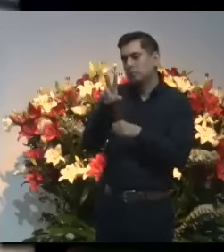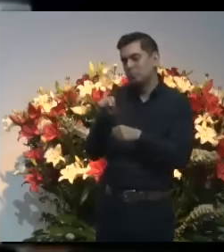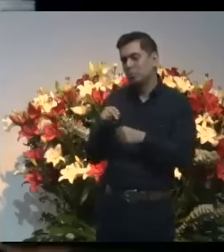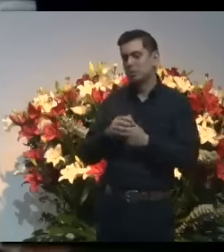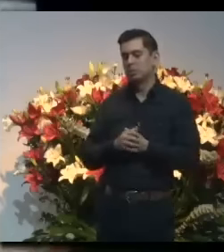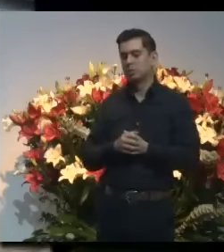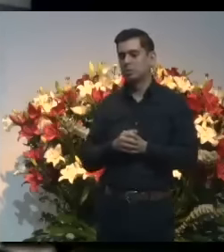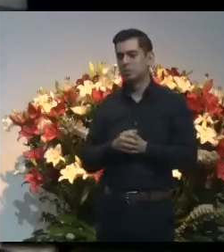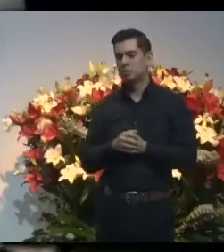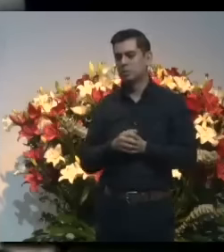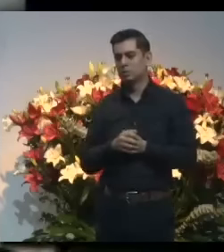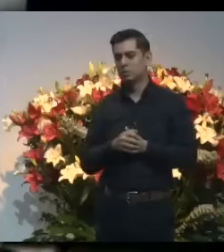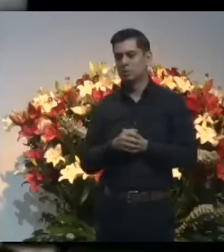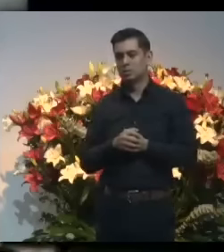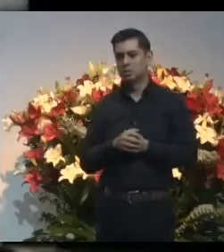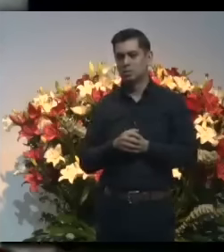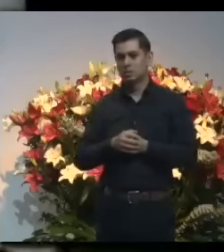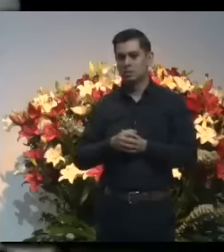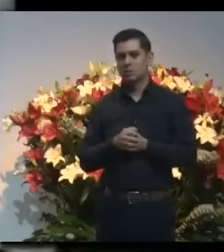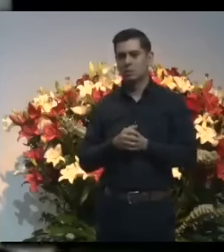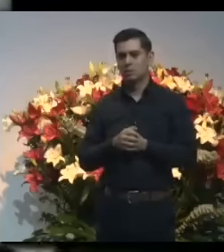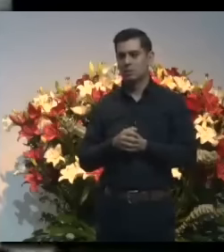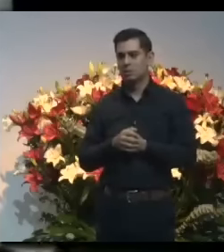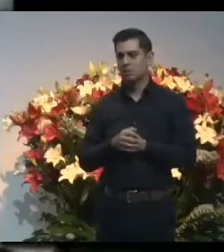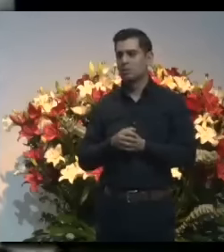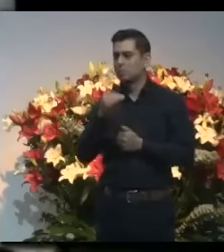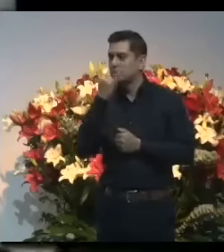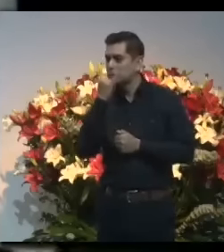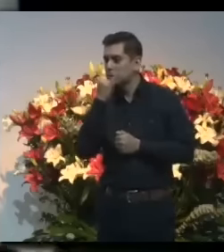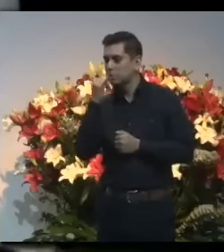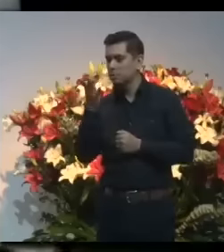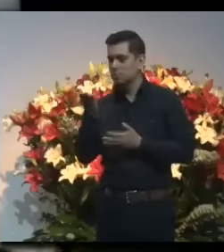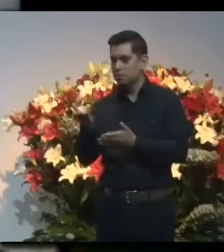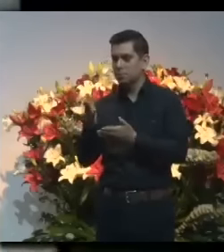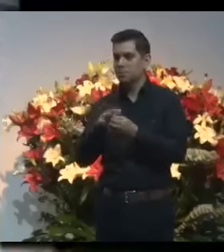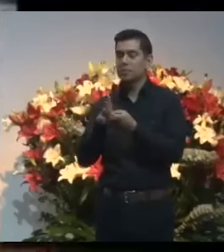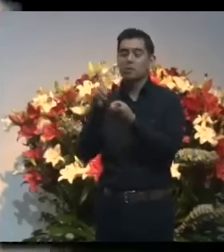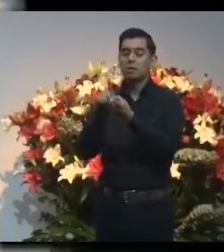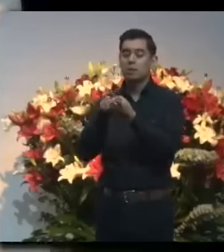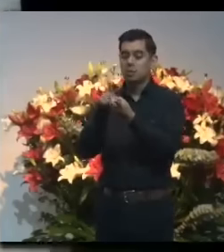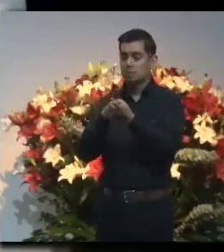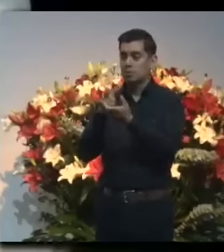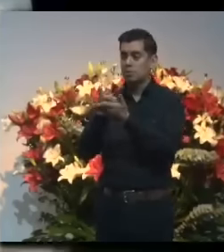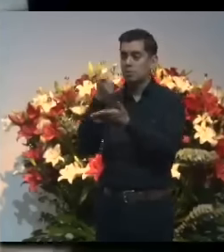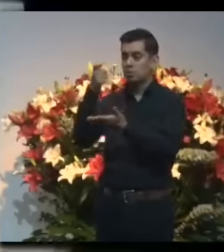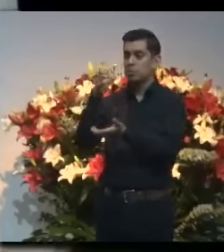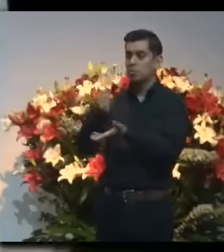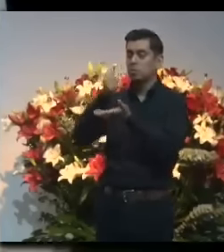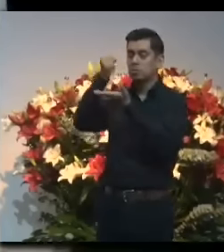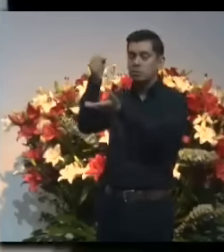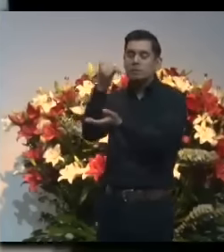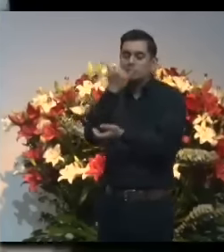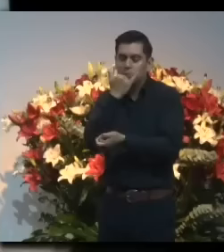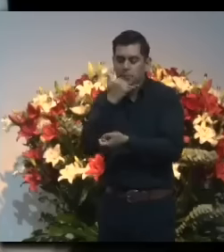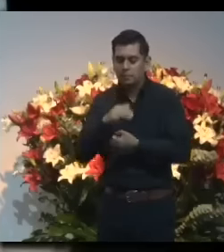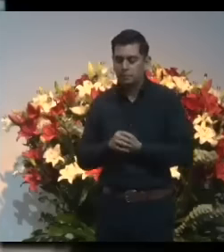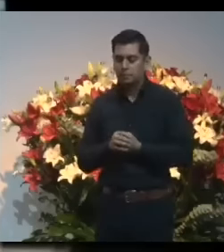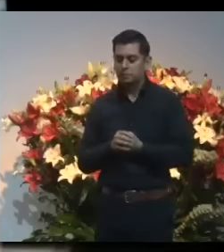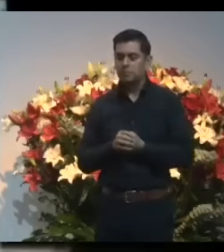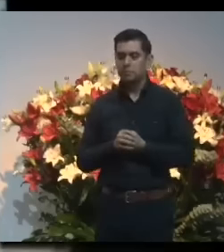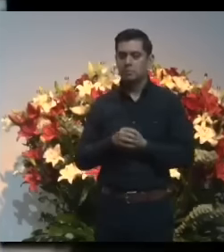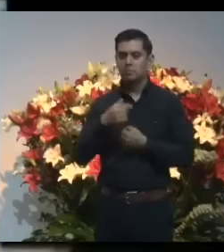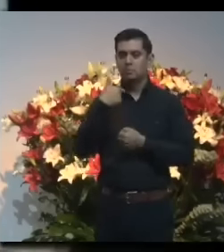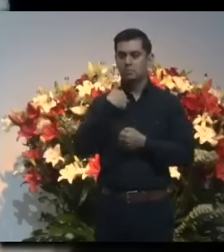Y se me fue la onda de la pregunta. Ah, sí, justamente, ¿de dónde va a sacar el dinero? Del presupuesto, perdón. Claro. En ese